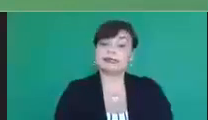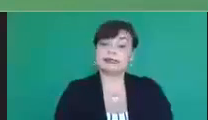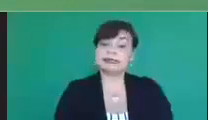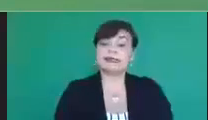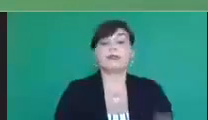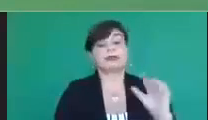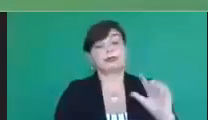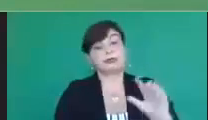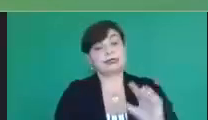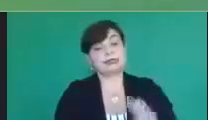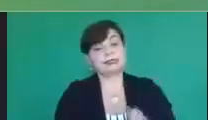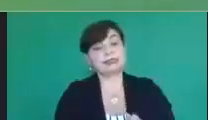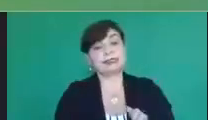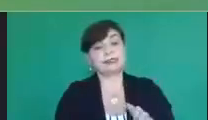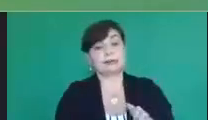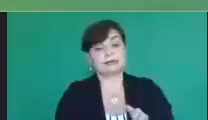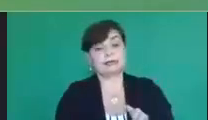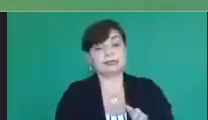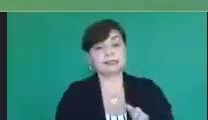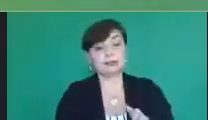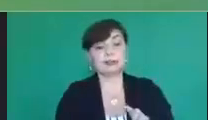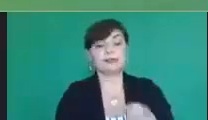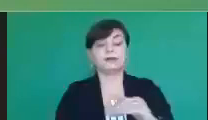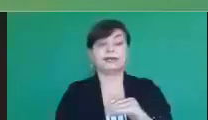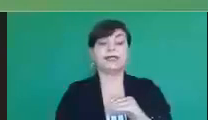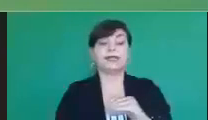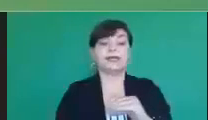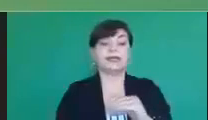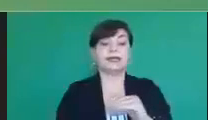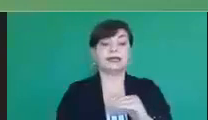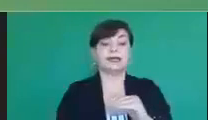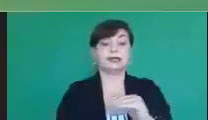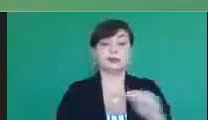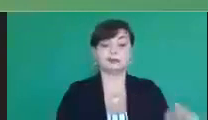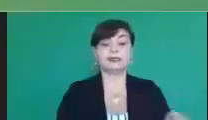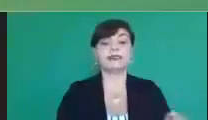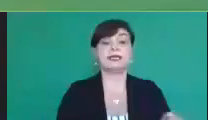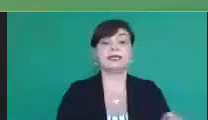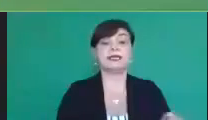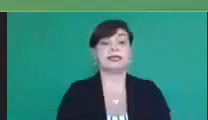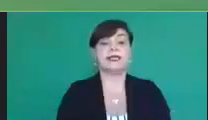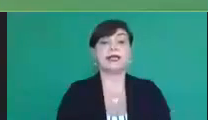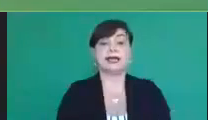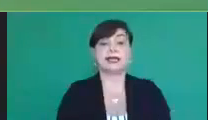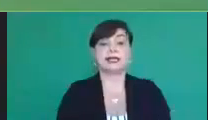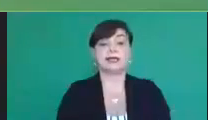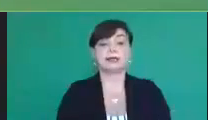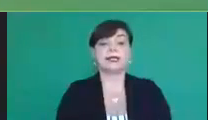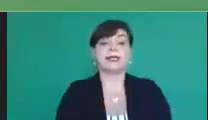N60? Porque son 60 pedacitos de la superficie